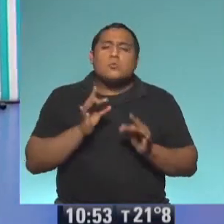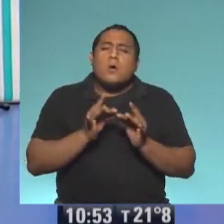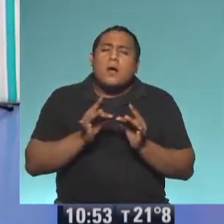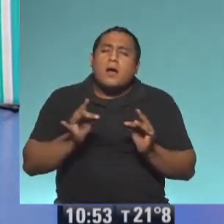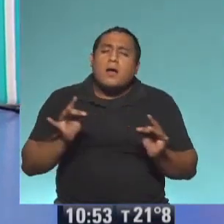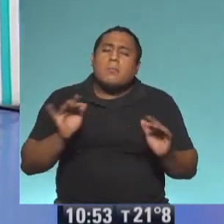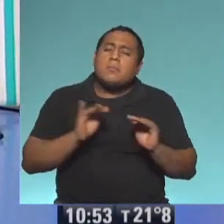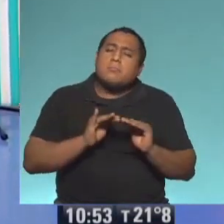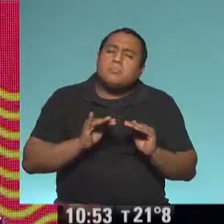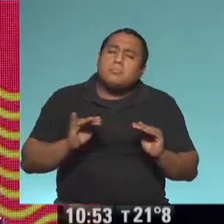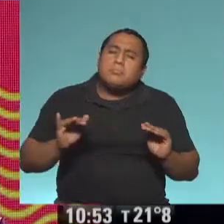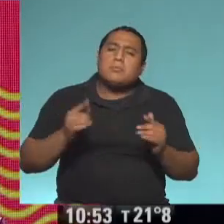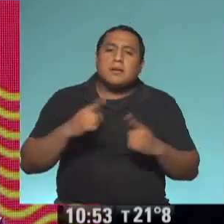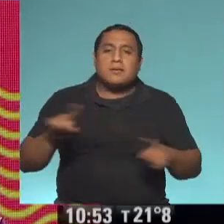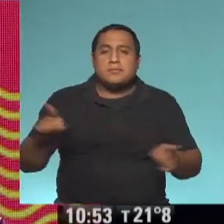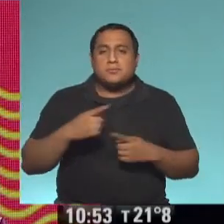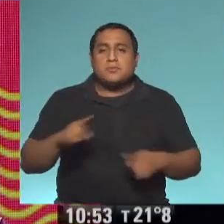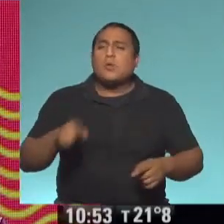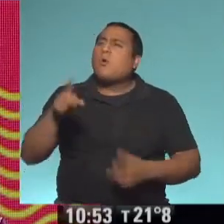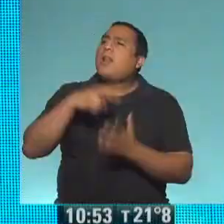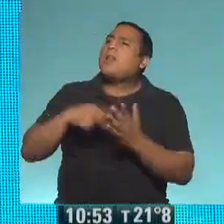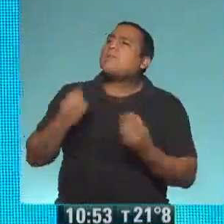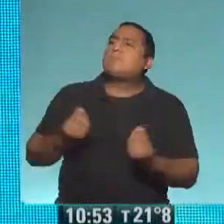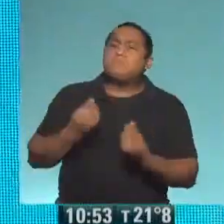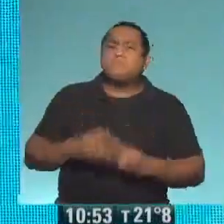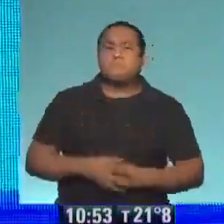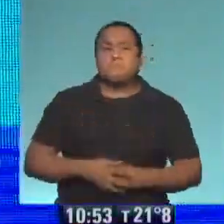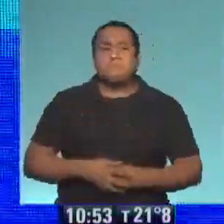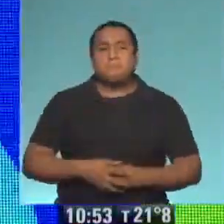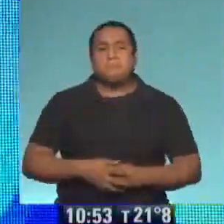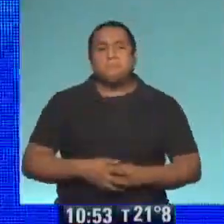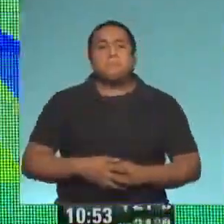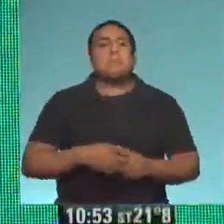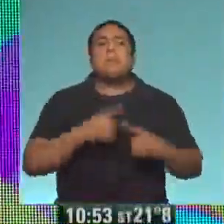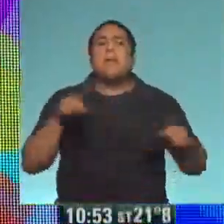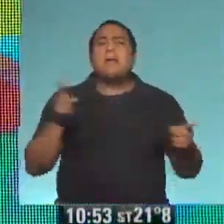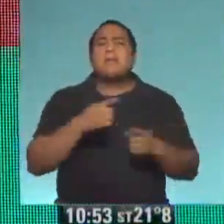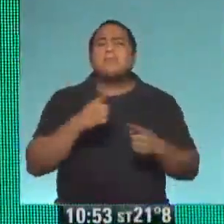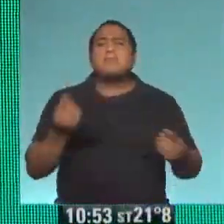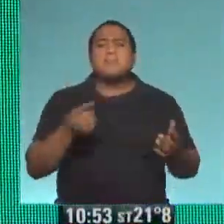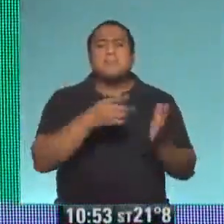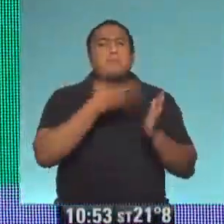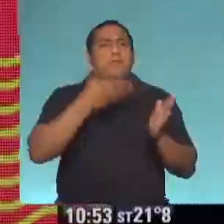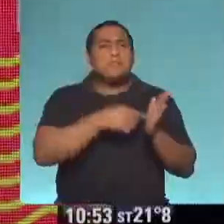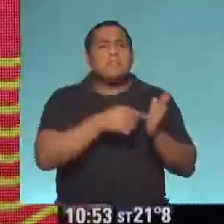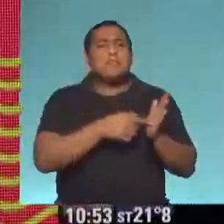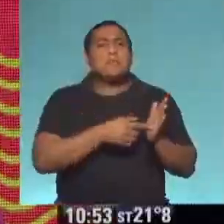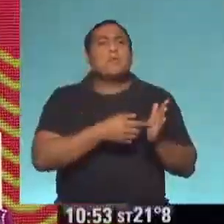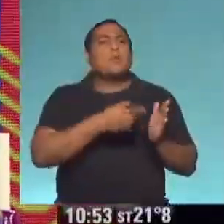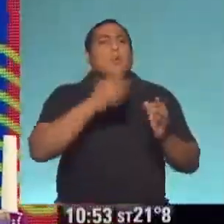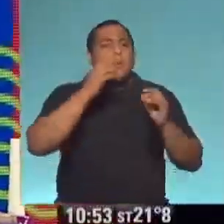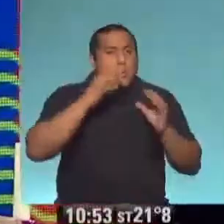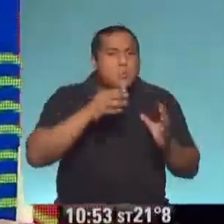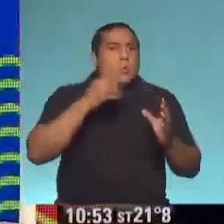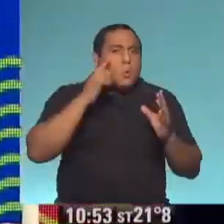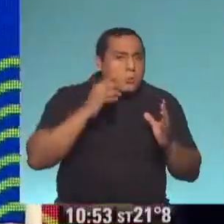suave? ¿Qué vas a leer? Se llama Soplar, soplar y soplar. Bueno, sí, podemos empezar como con